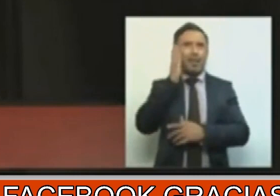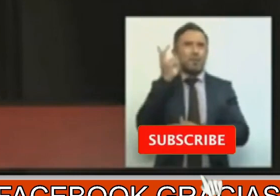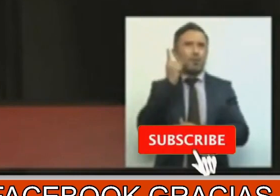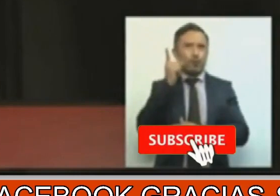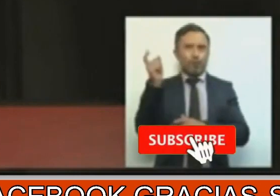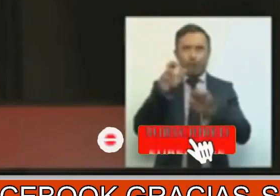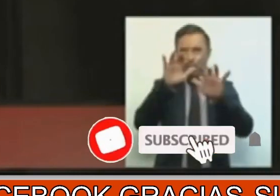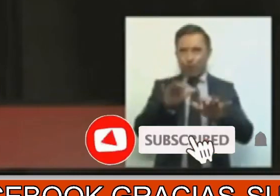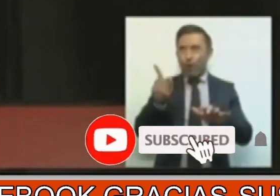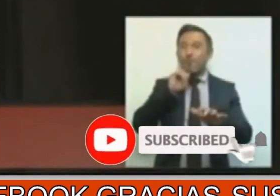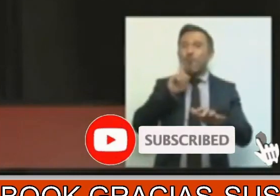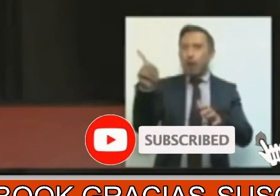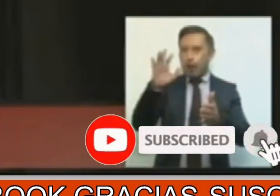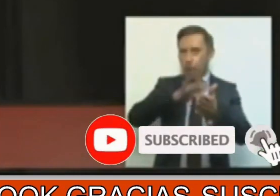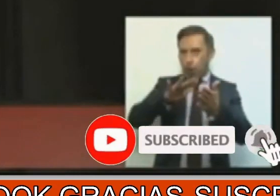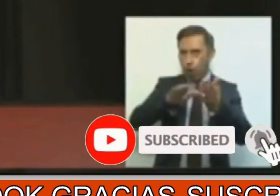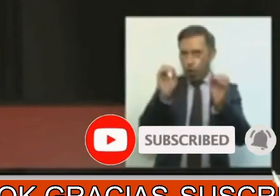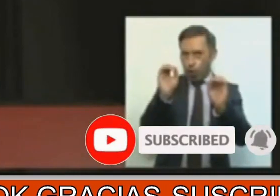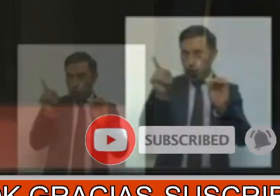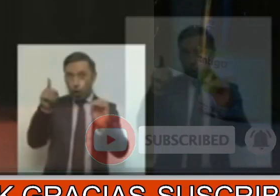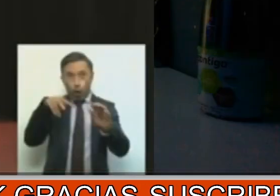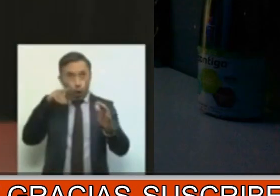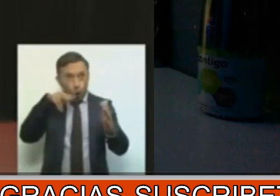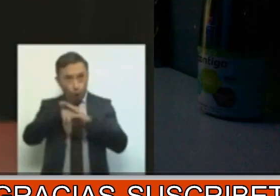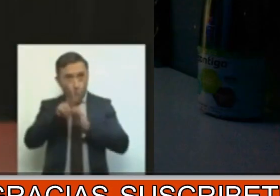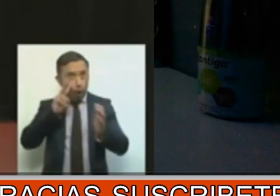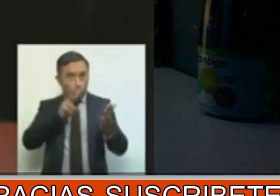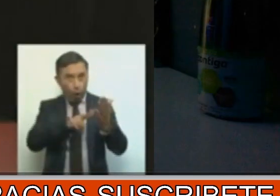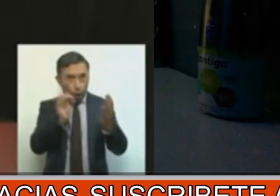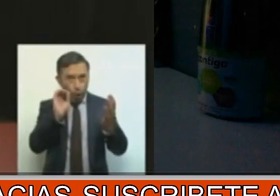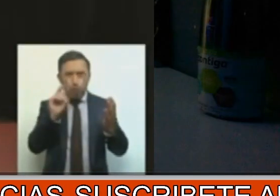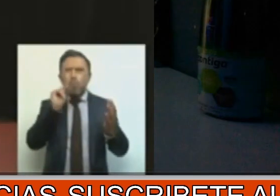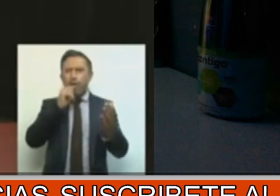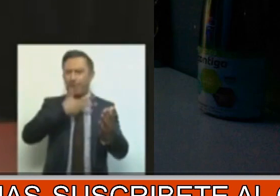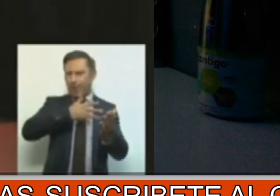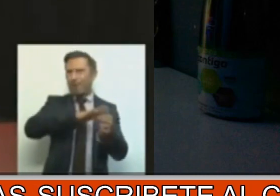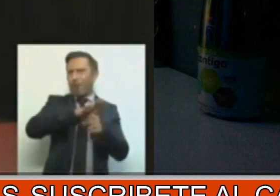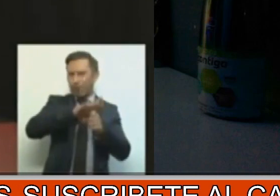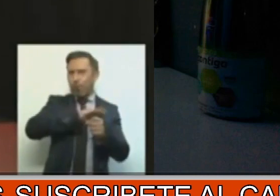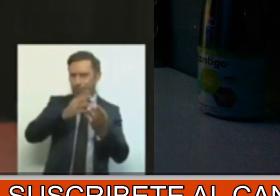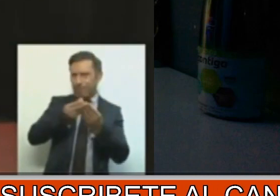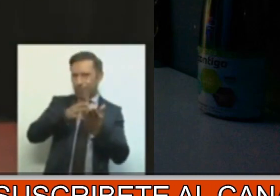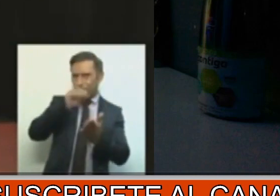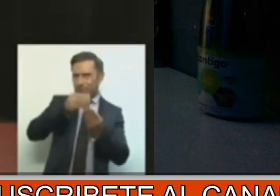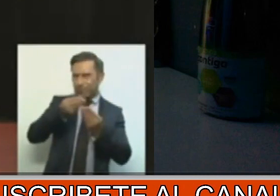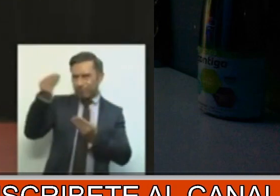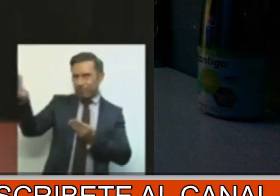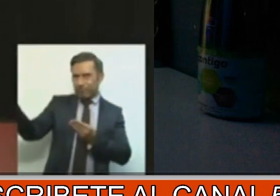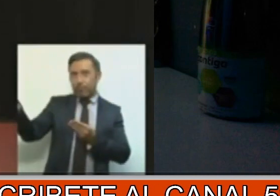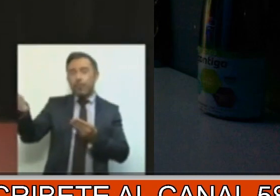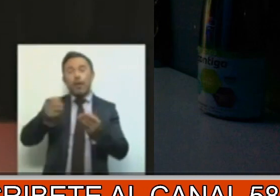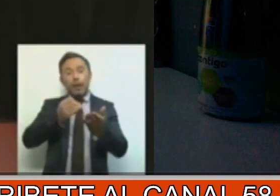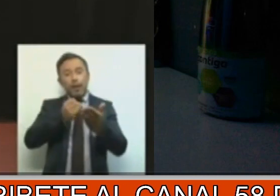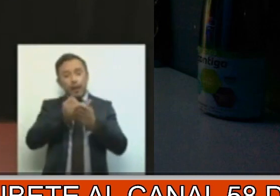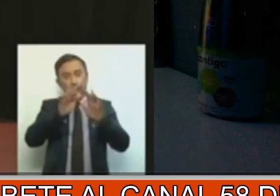lo leyó o no tuvo el acceso, ahí están, yo se los puedo facilitar a la compañera. Los dictámenes están sustentados en